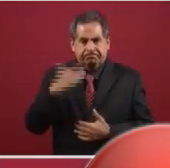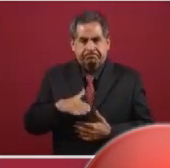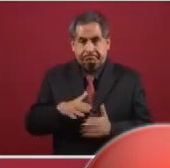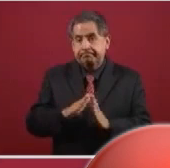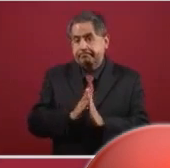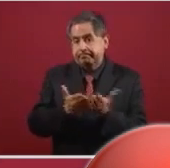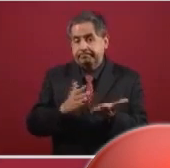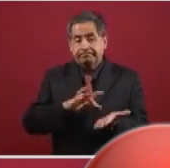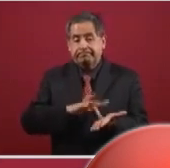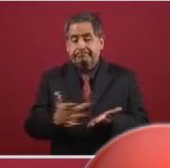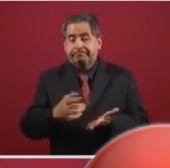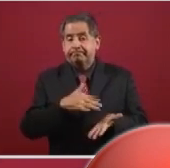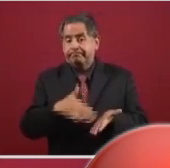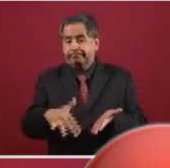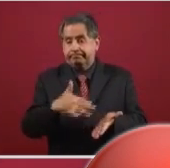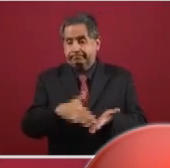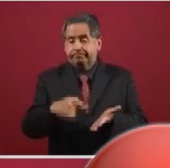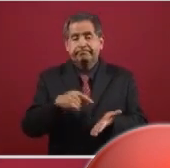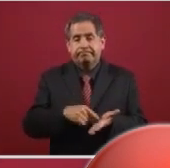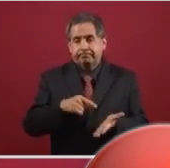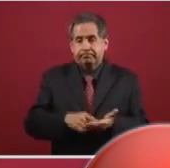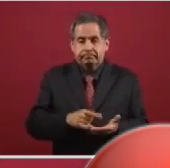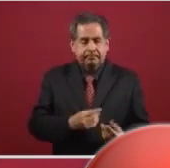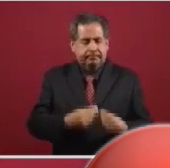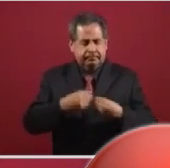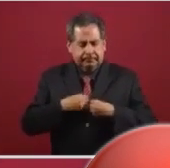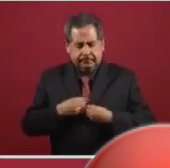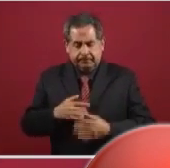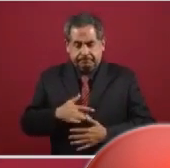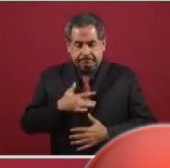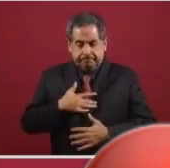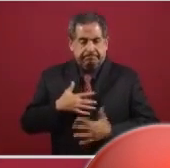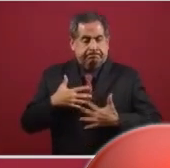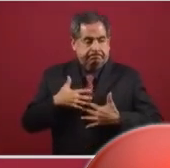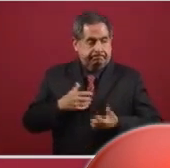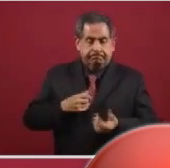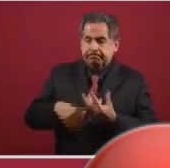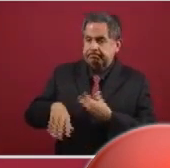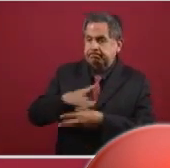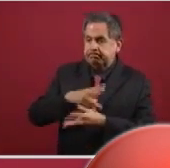y también más humanos y más fraternos.